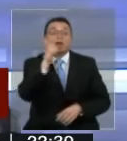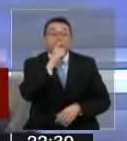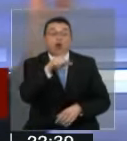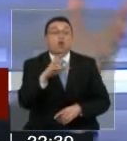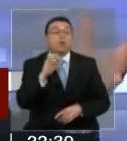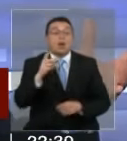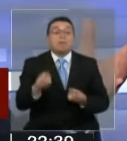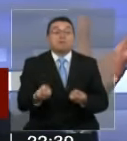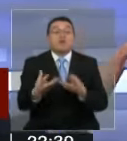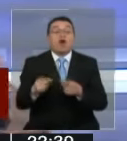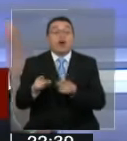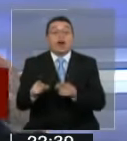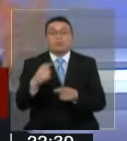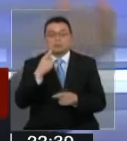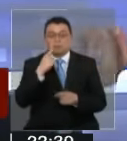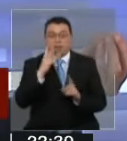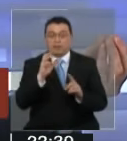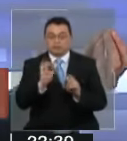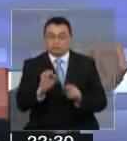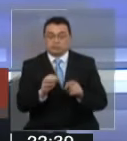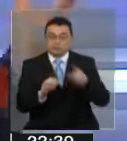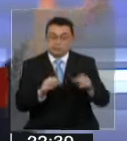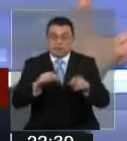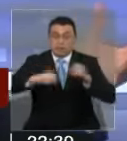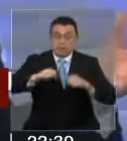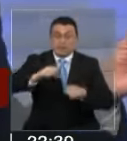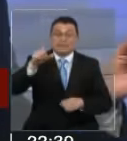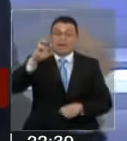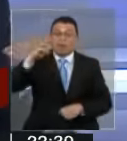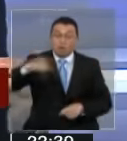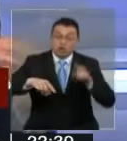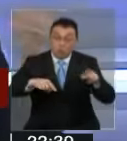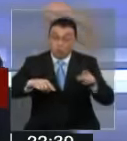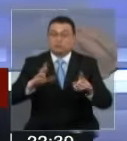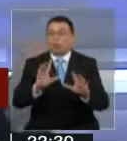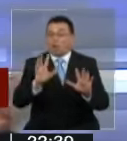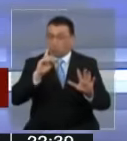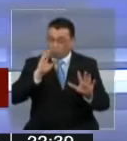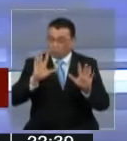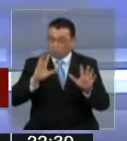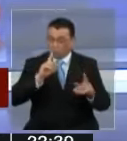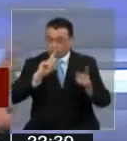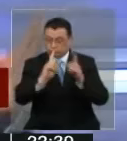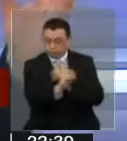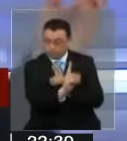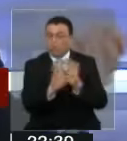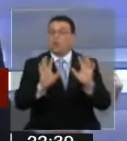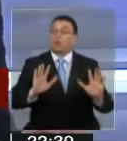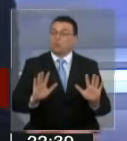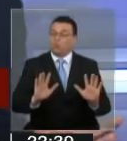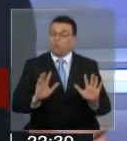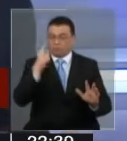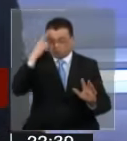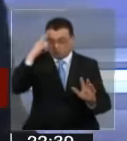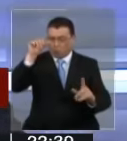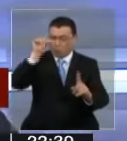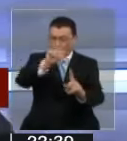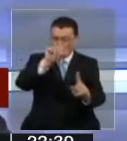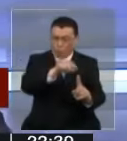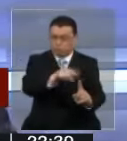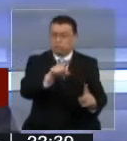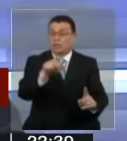isla, no terminemos diciendo que el problema es la industria salmonera, porque da la impresión de que caemos de una cosa. Por eso, ¿no? Pero no tenemos la certeza, va a ser